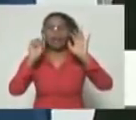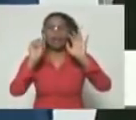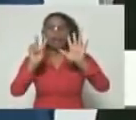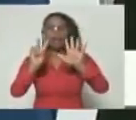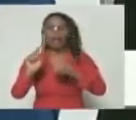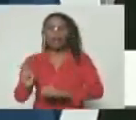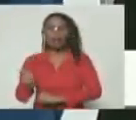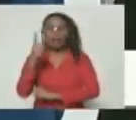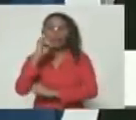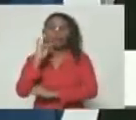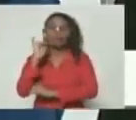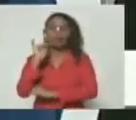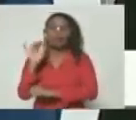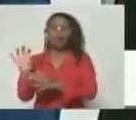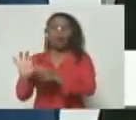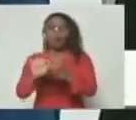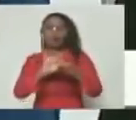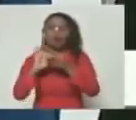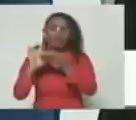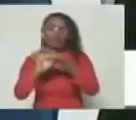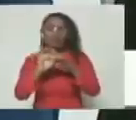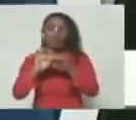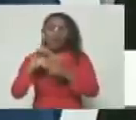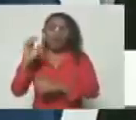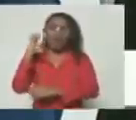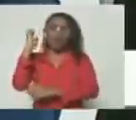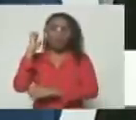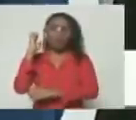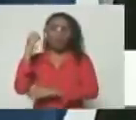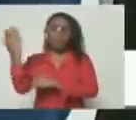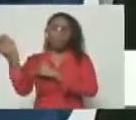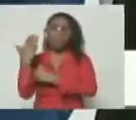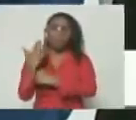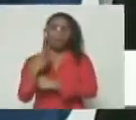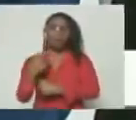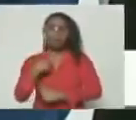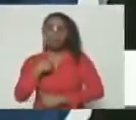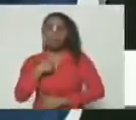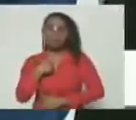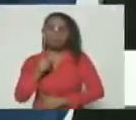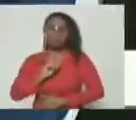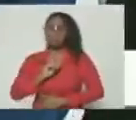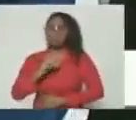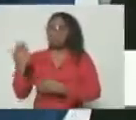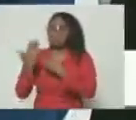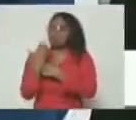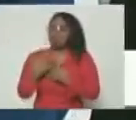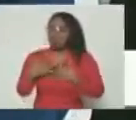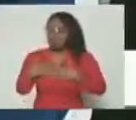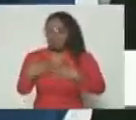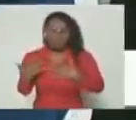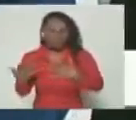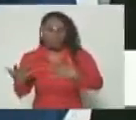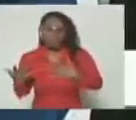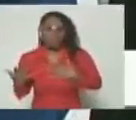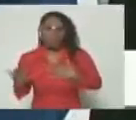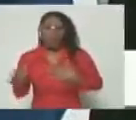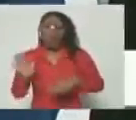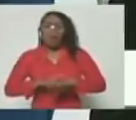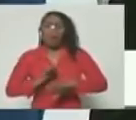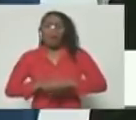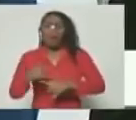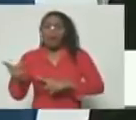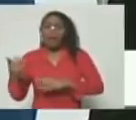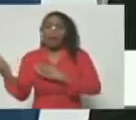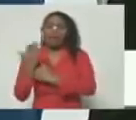primera noticia es, la Unión Europea te acaba de sancionar. Pues bien, yo no me siento sancionado, porque sancionan